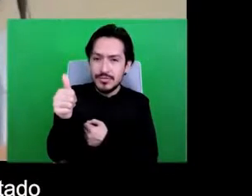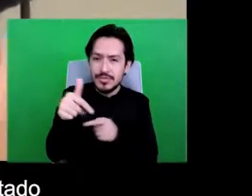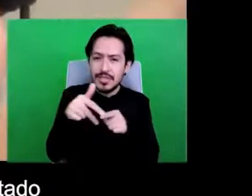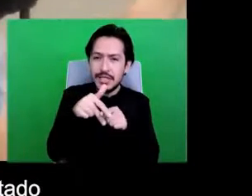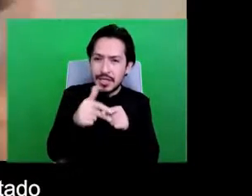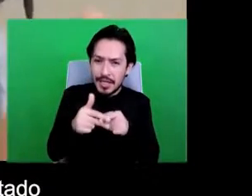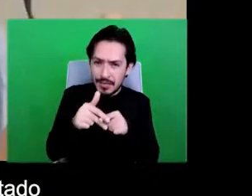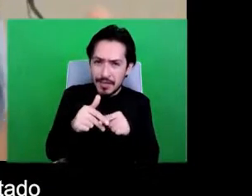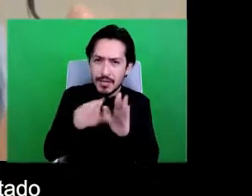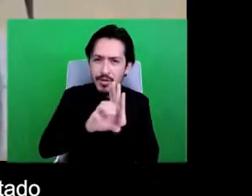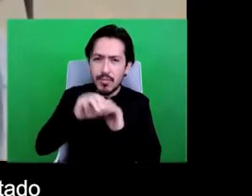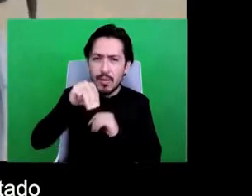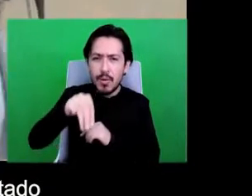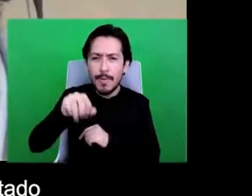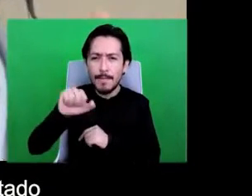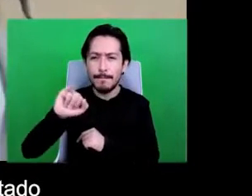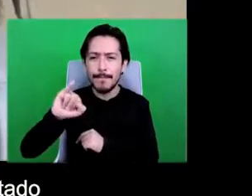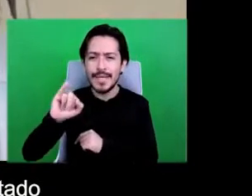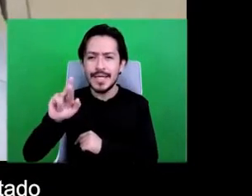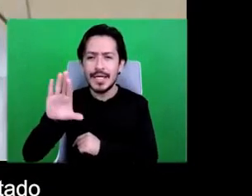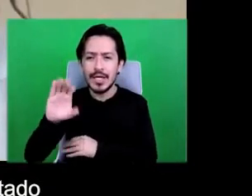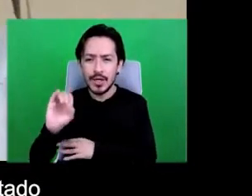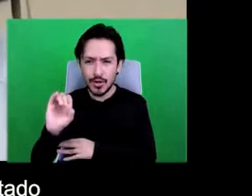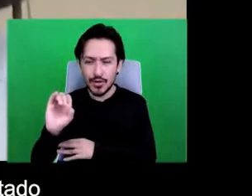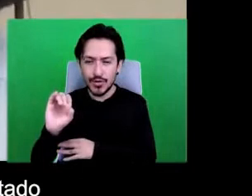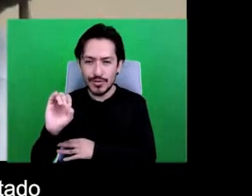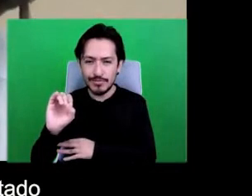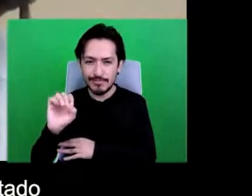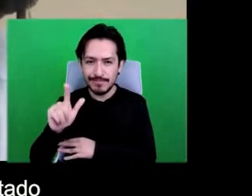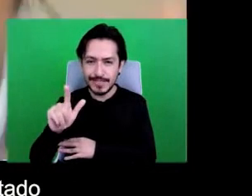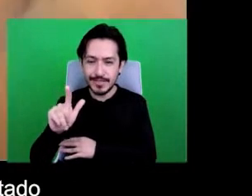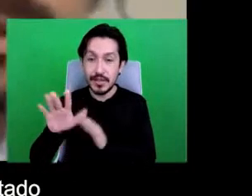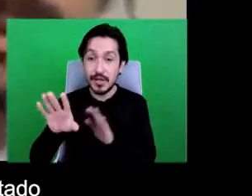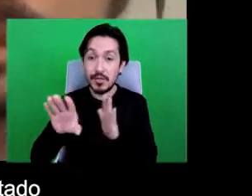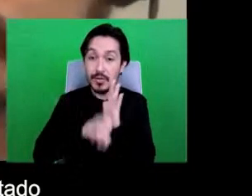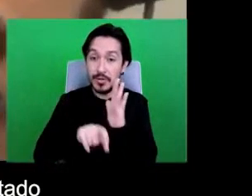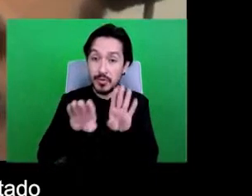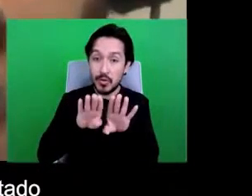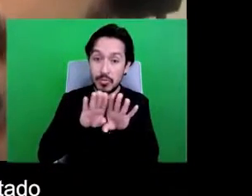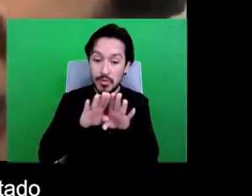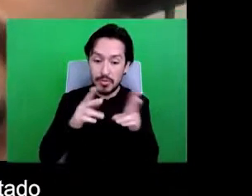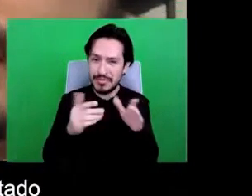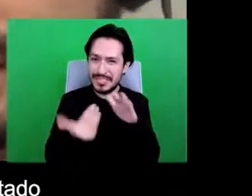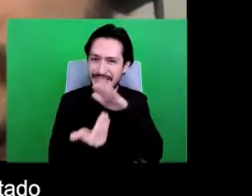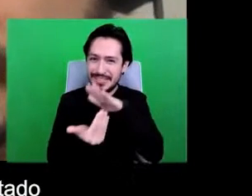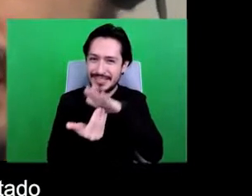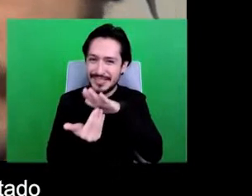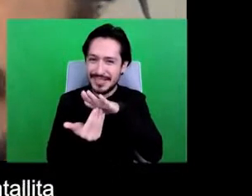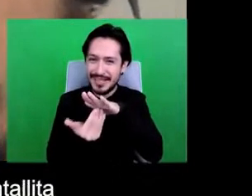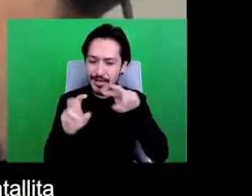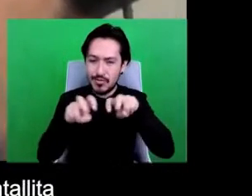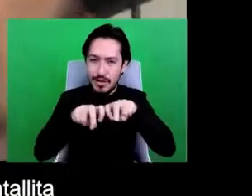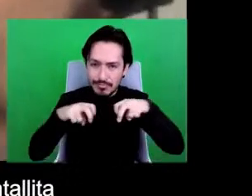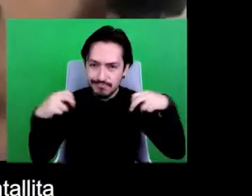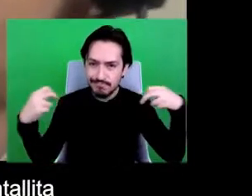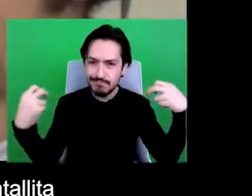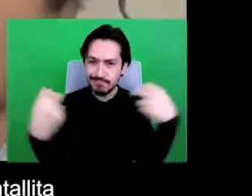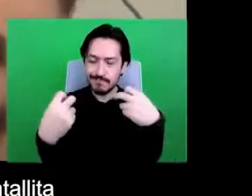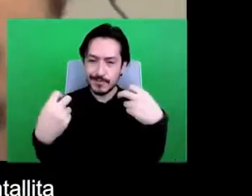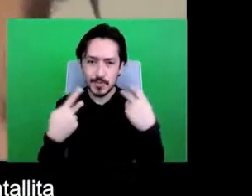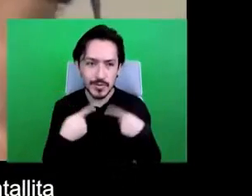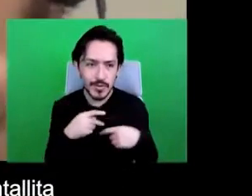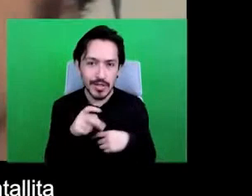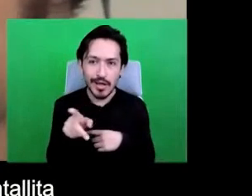eso tenía la sensación de estar sentado en una mesa con diferentes personas y eso ayuda